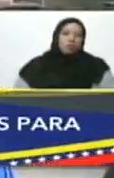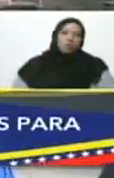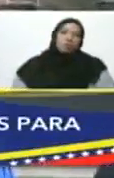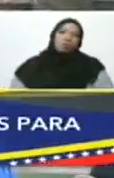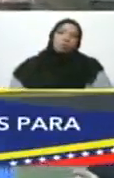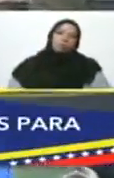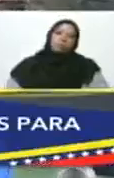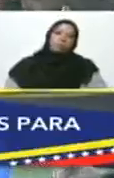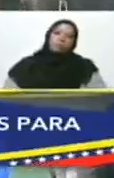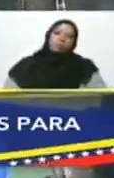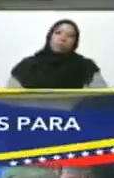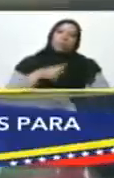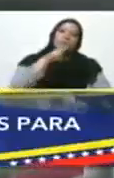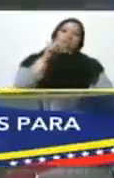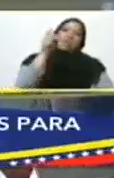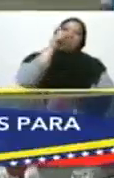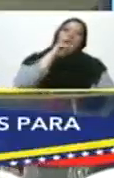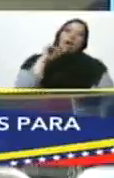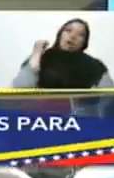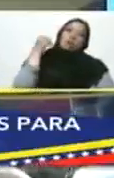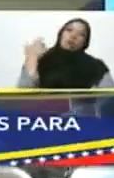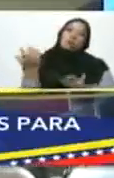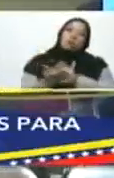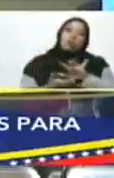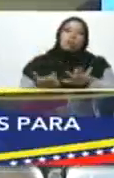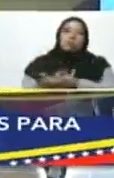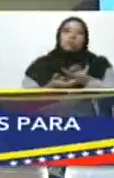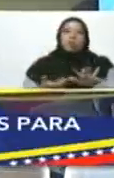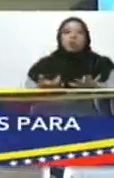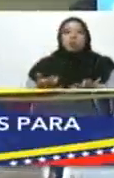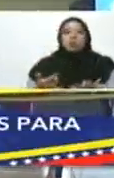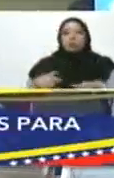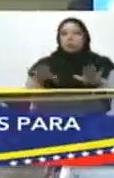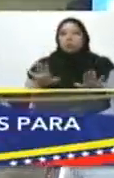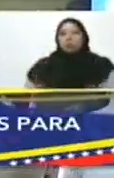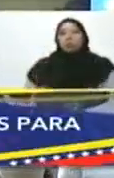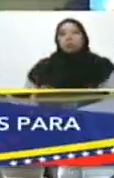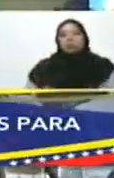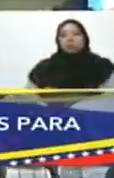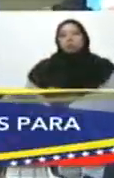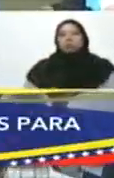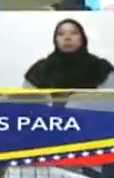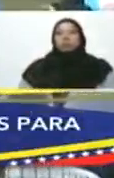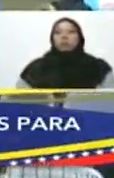Y 30 años después estamos viendo una crisis climática sin parangón.